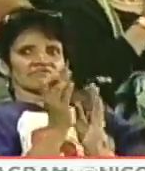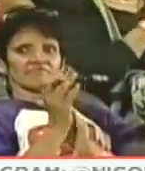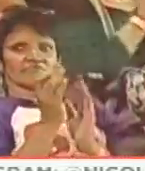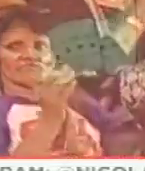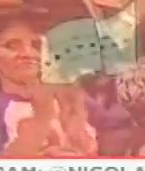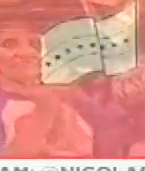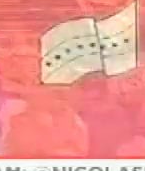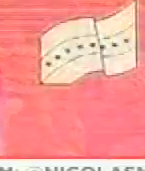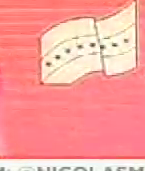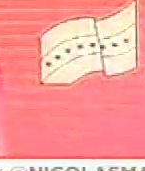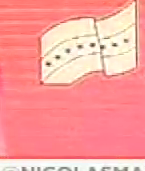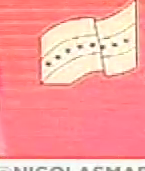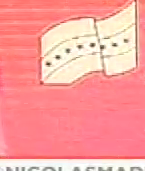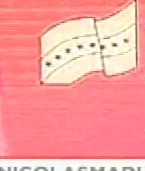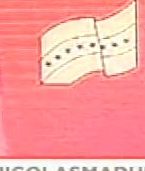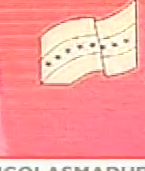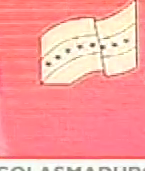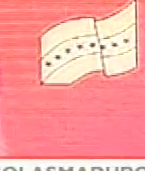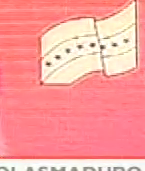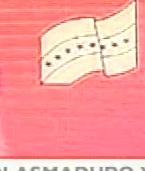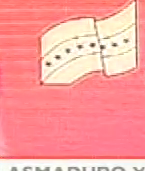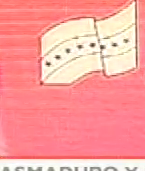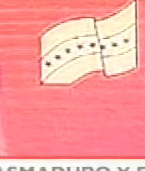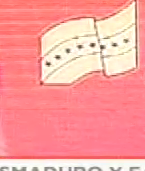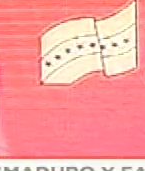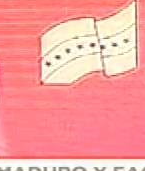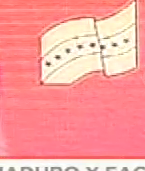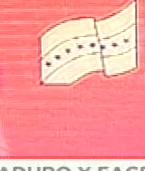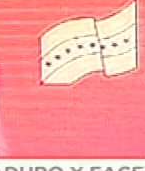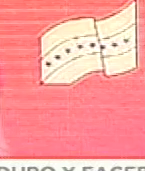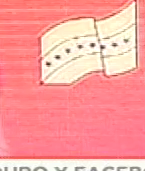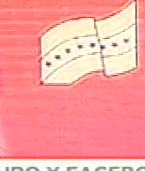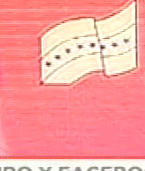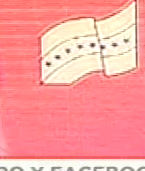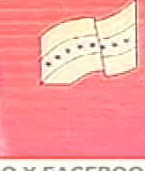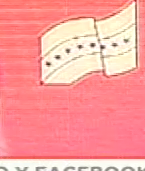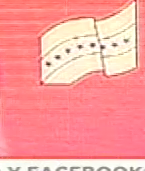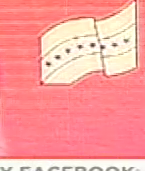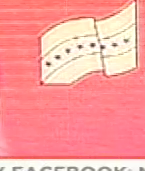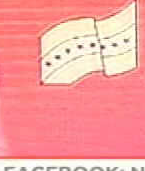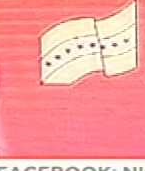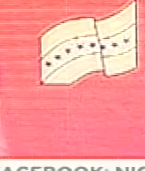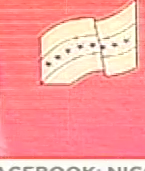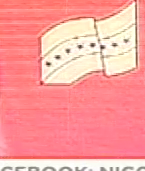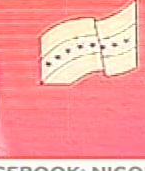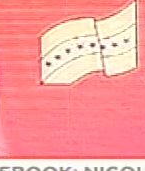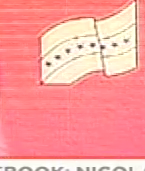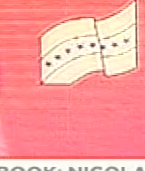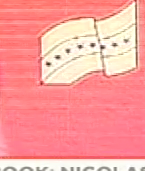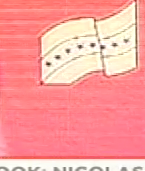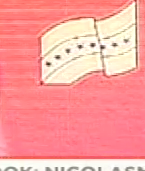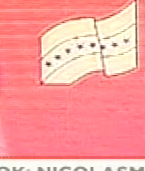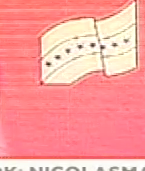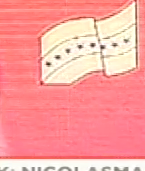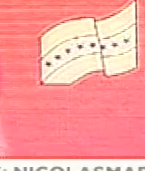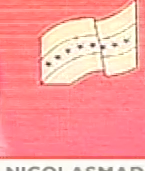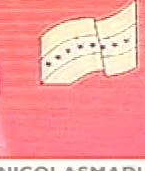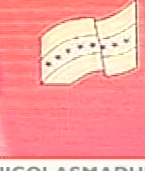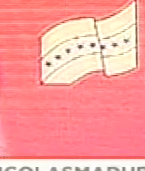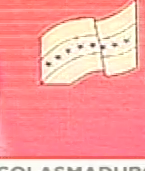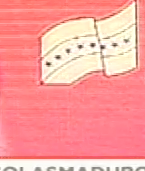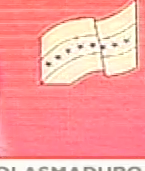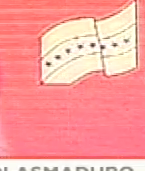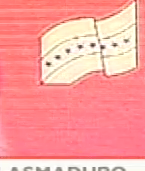compañera, doctora Fanny Neuro, el alcalde de Carrizal, compañero Farid Freija,